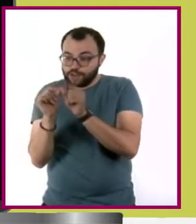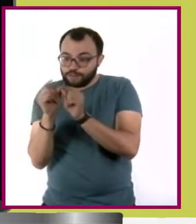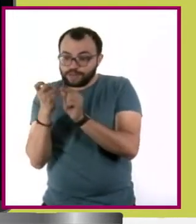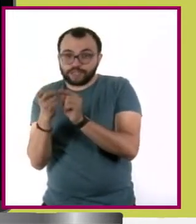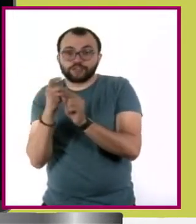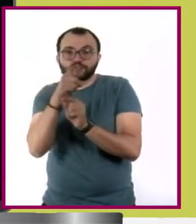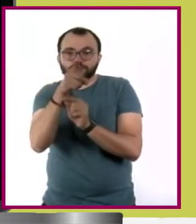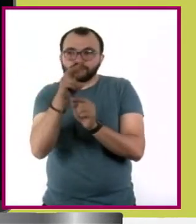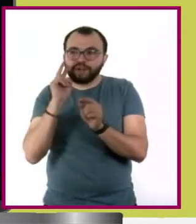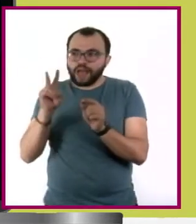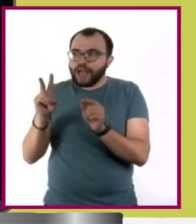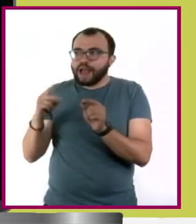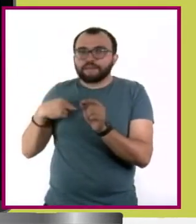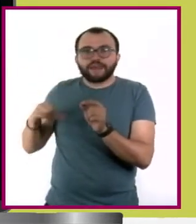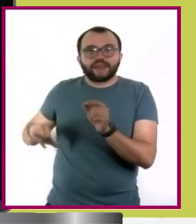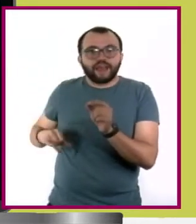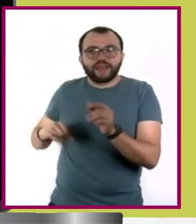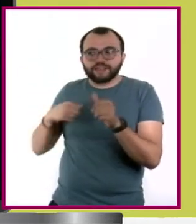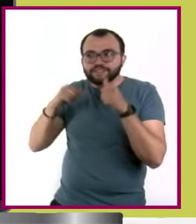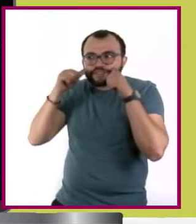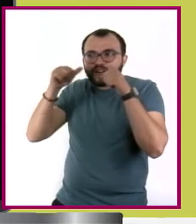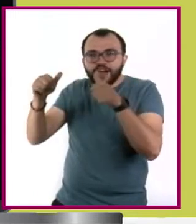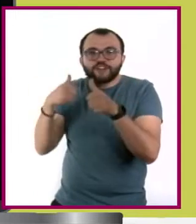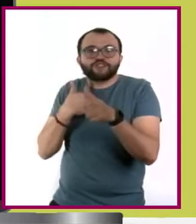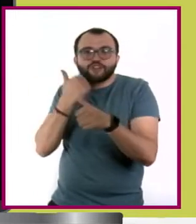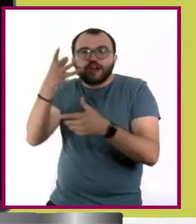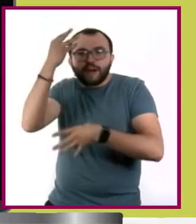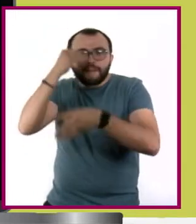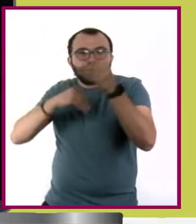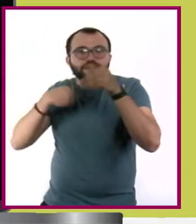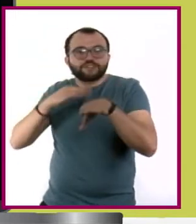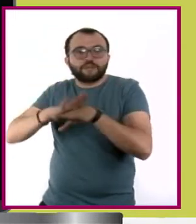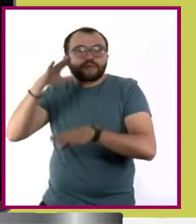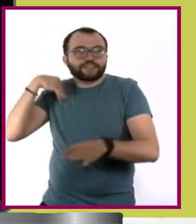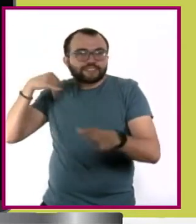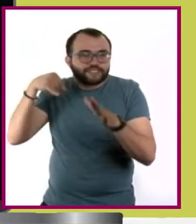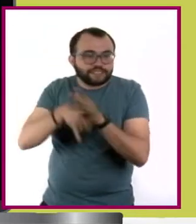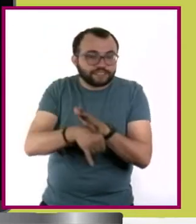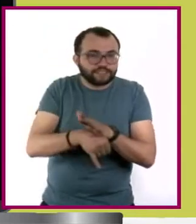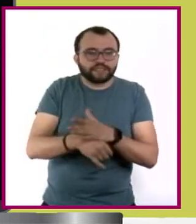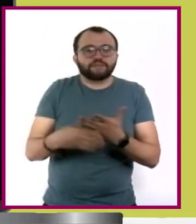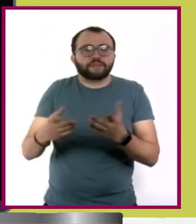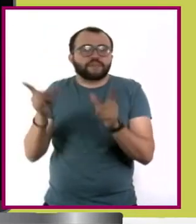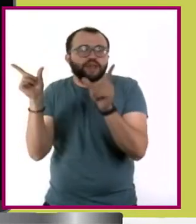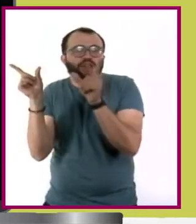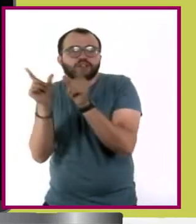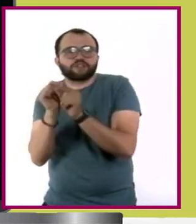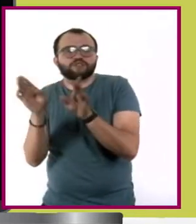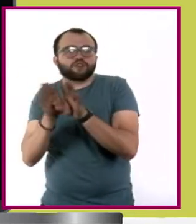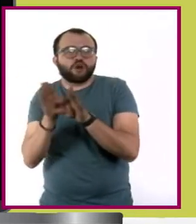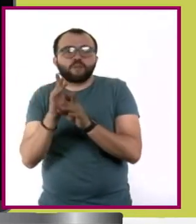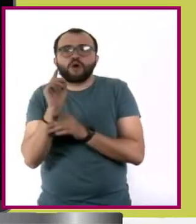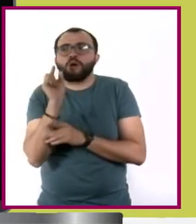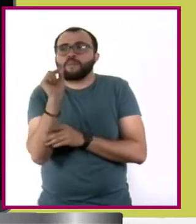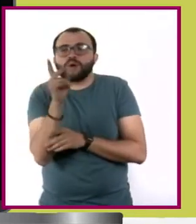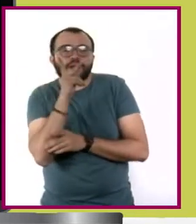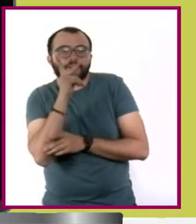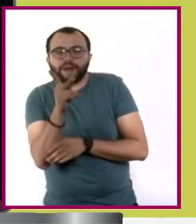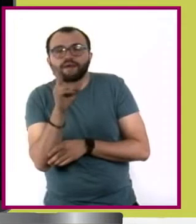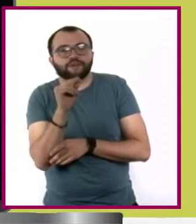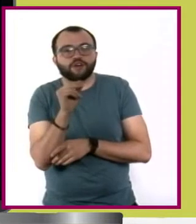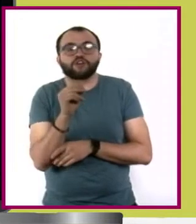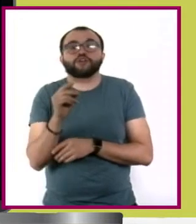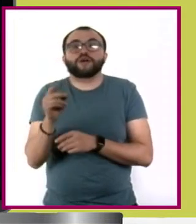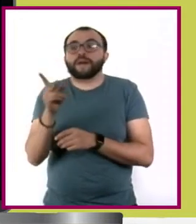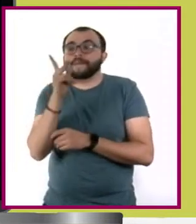atención para aprender más. Porque finalmente un resumen no consiste en pocas palabras, sino en